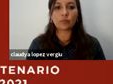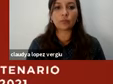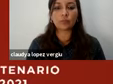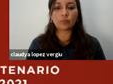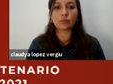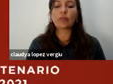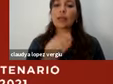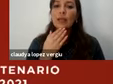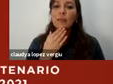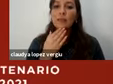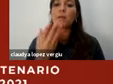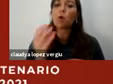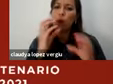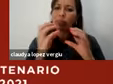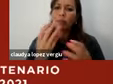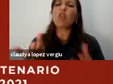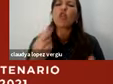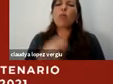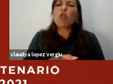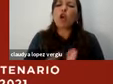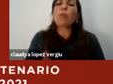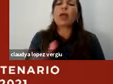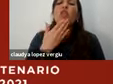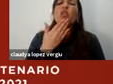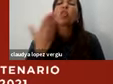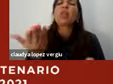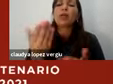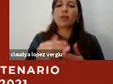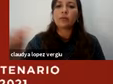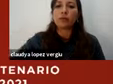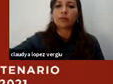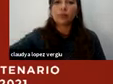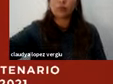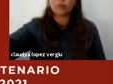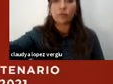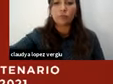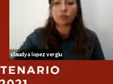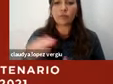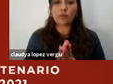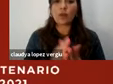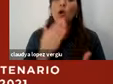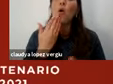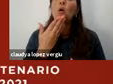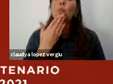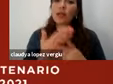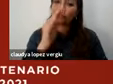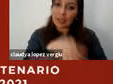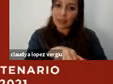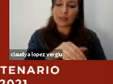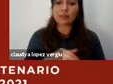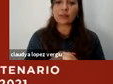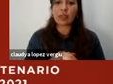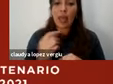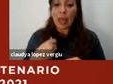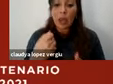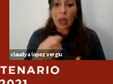De acuerdo, Usiela. A ver, cuéntanos, ¿dónde pueden conseguir estos productos maravillosos? Buenas tardes nuevamente. El